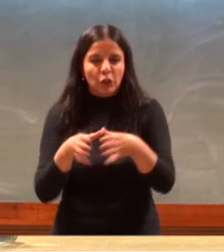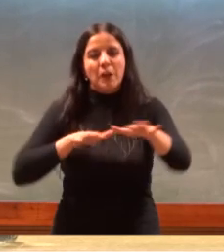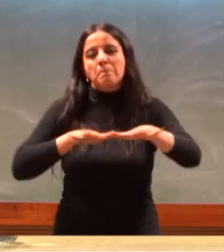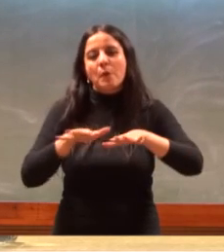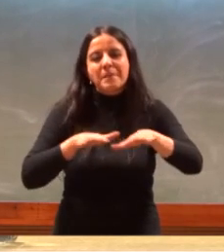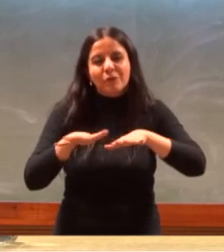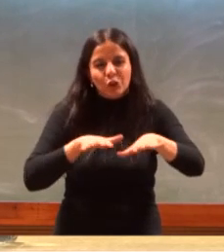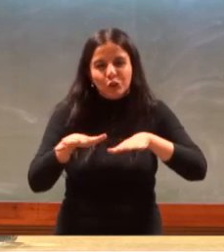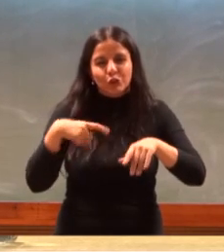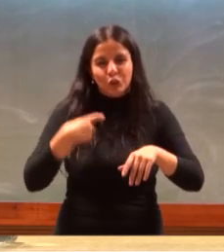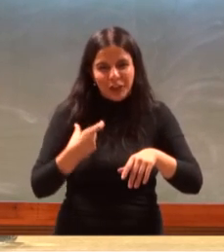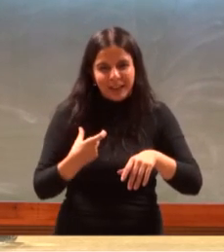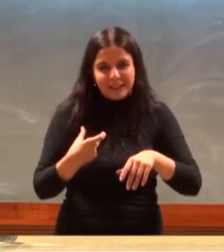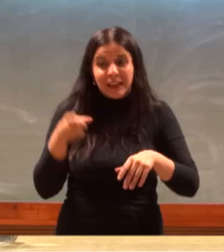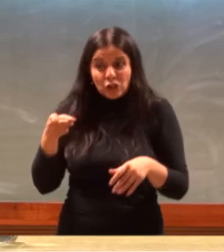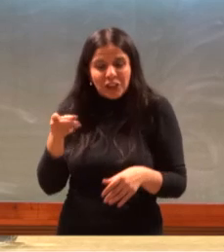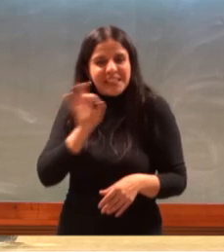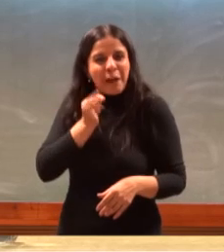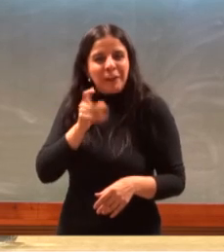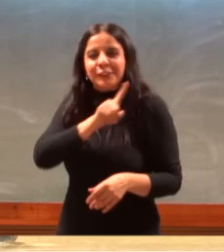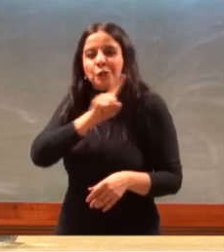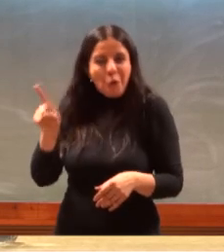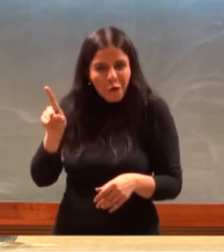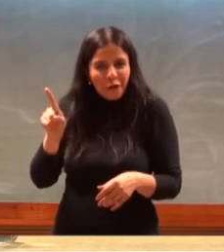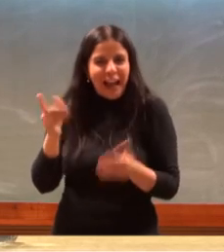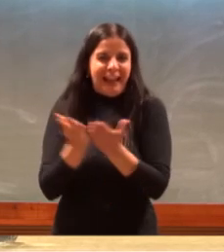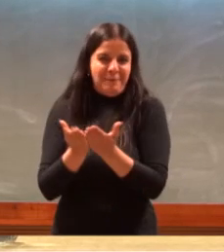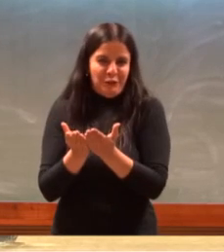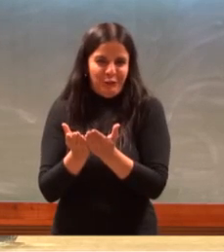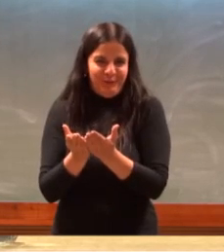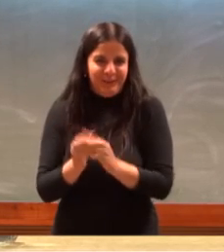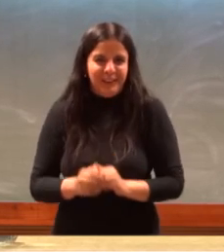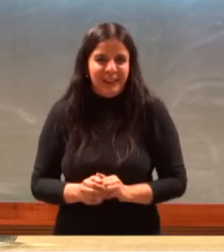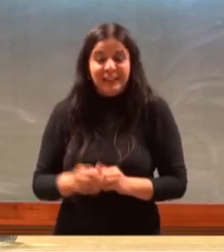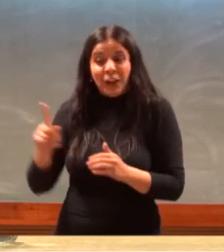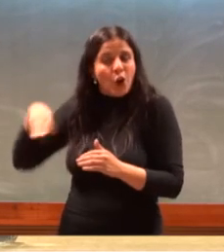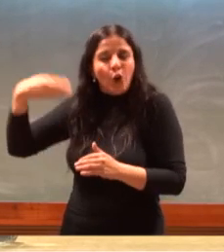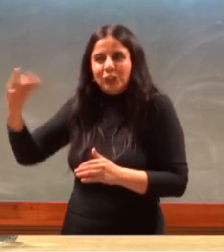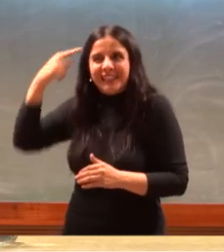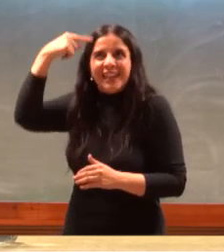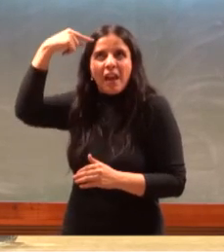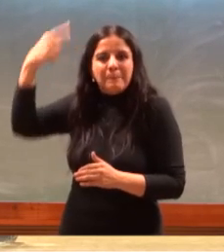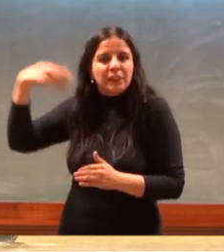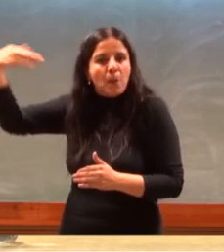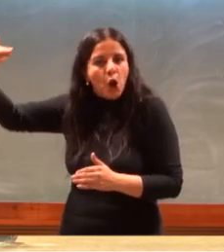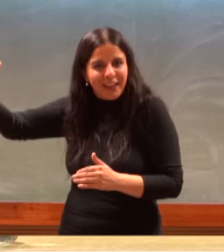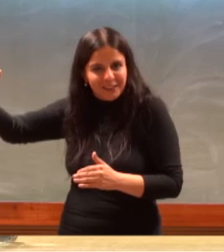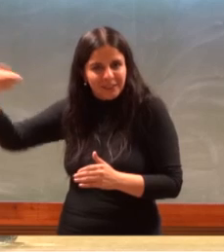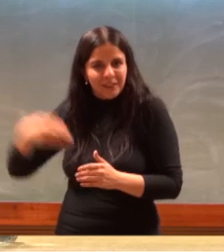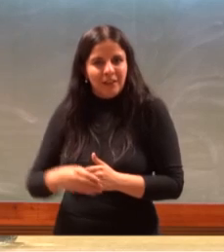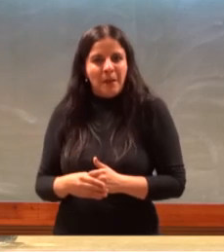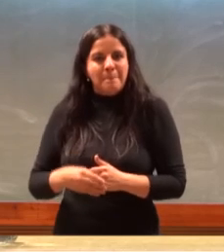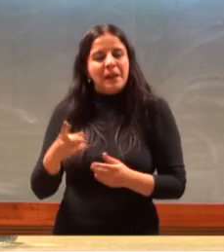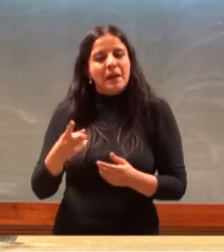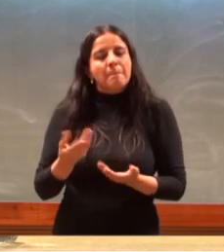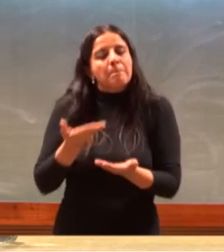promoción y defensa de saberes no académicos basados en otras epistemologías a los fines de propiciar un diálogo entre